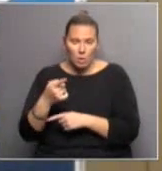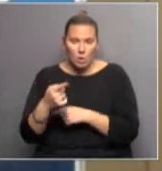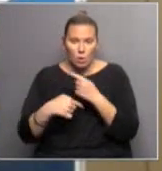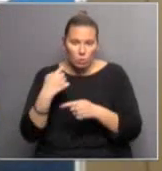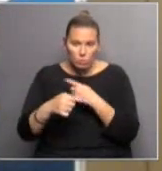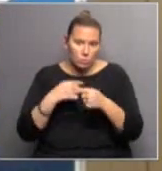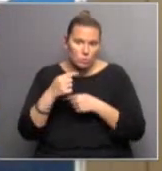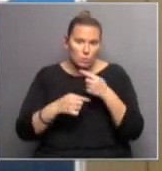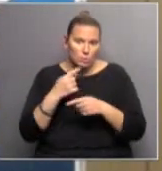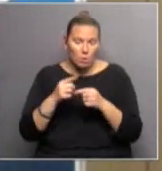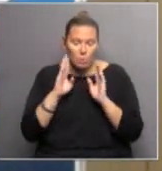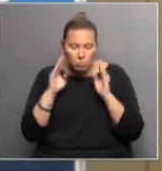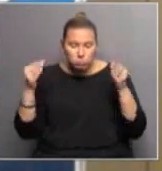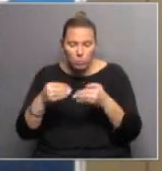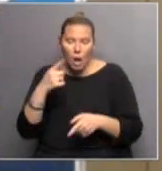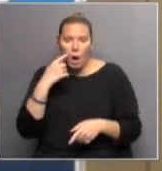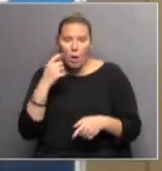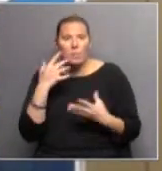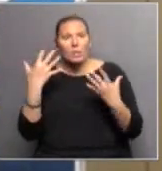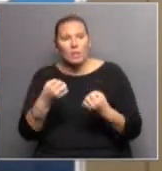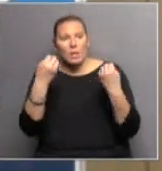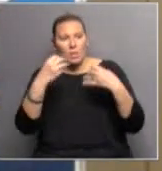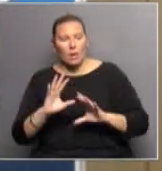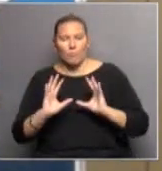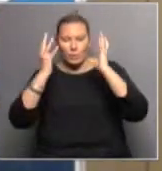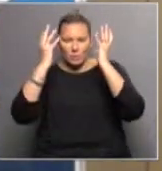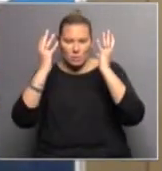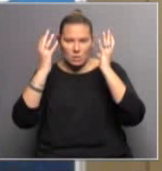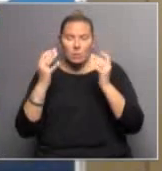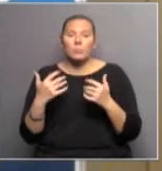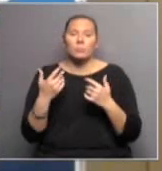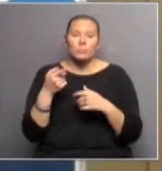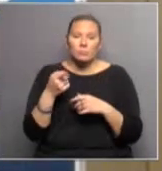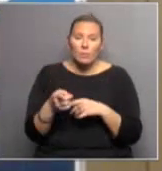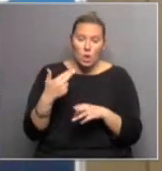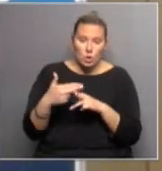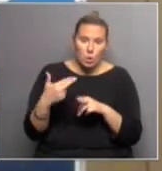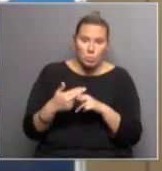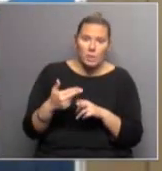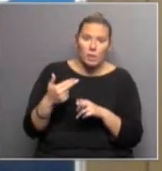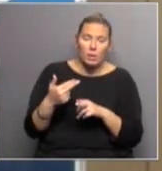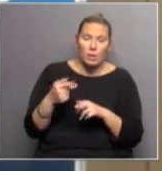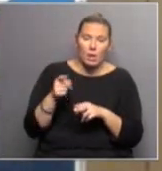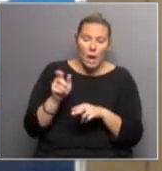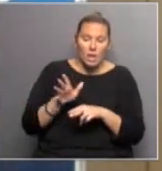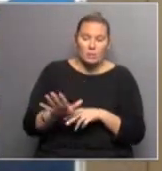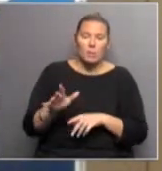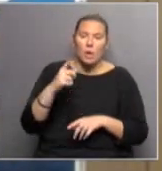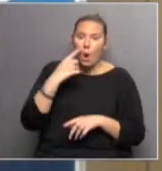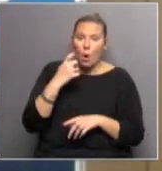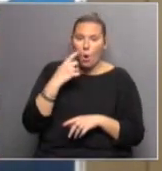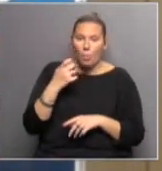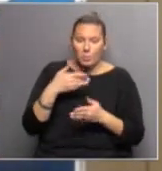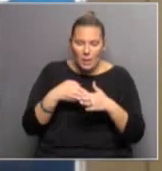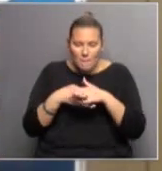el servicio de atención a varones que deciden dejar de ejercer violencia. Justamente se llama de esta manera porque los varones que ingresan